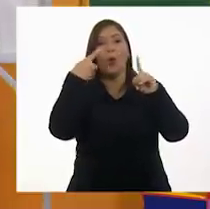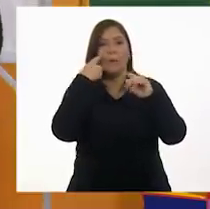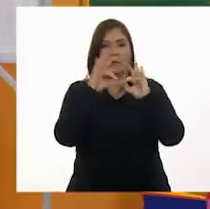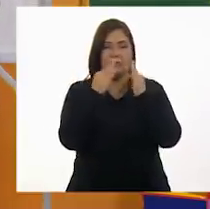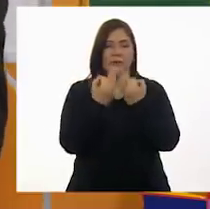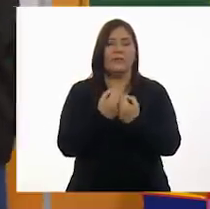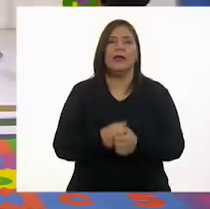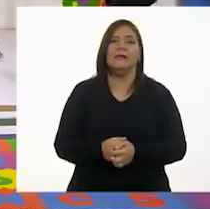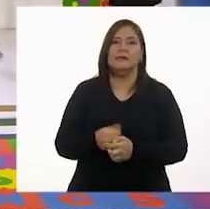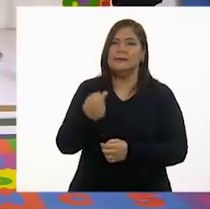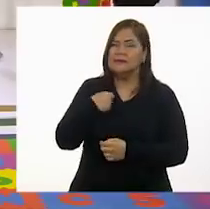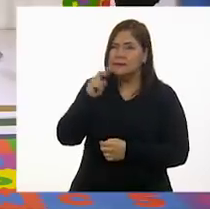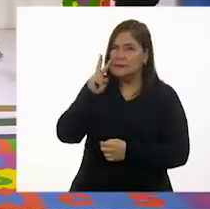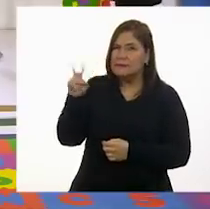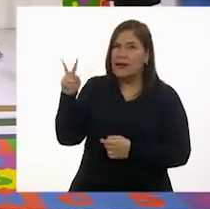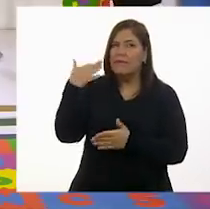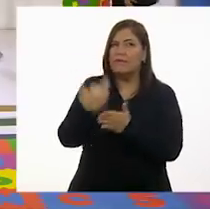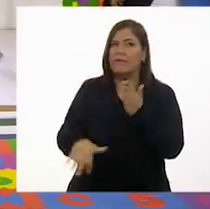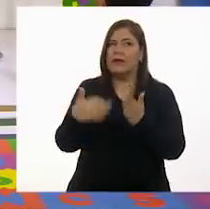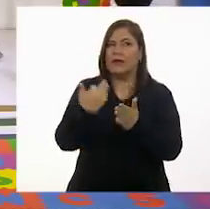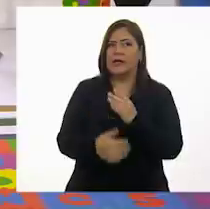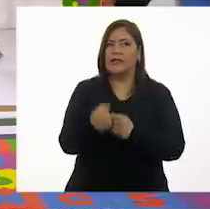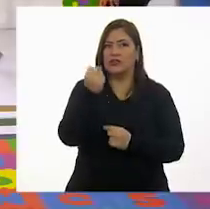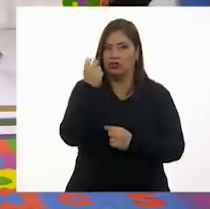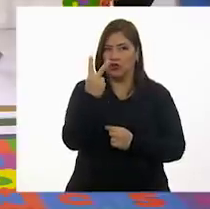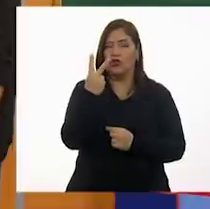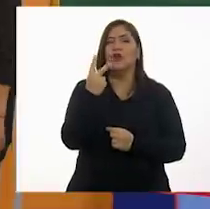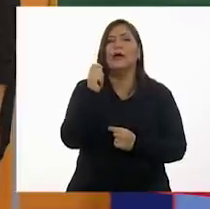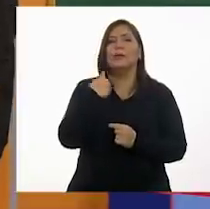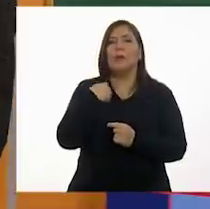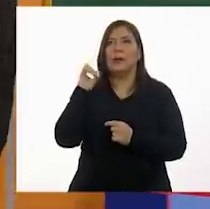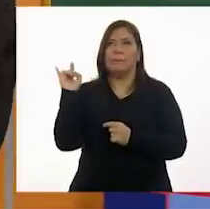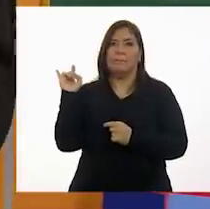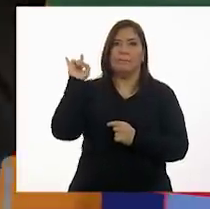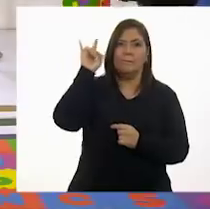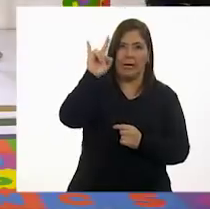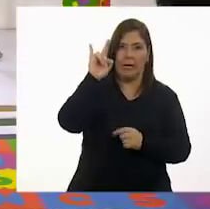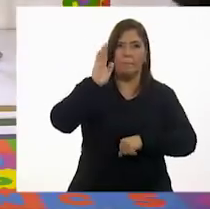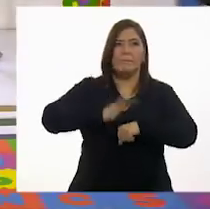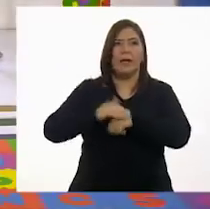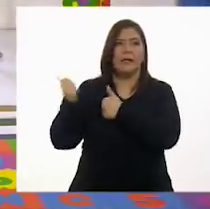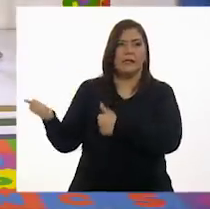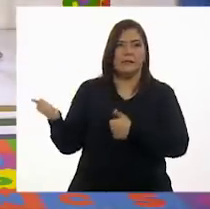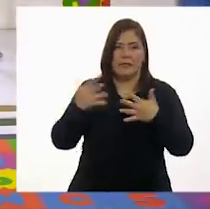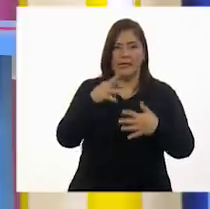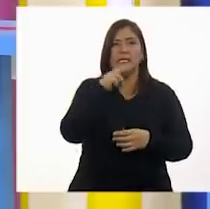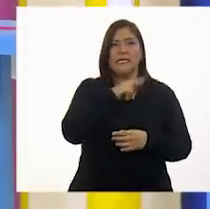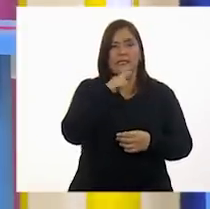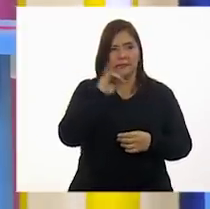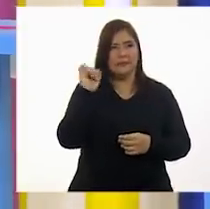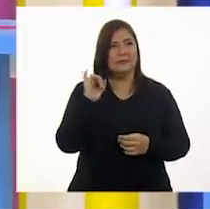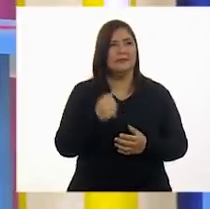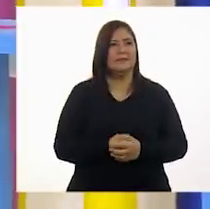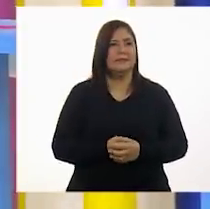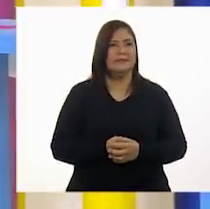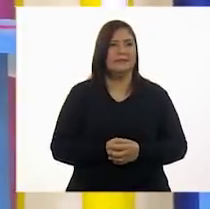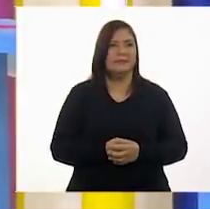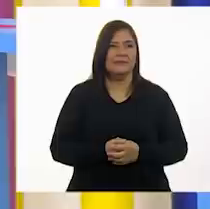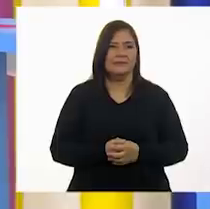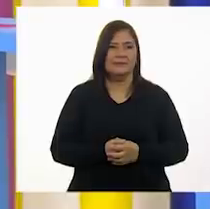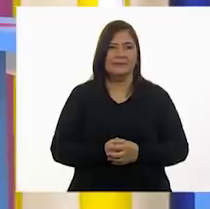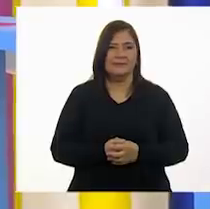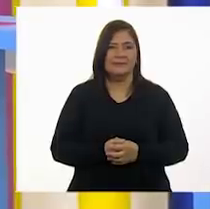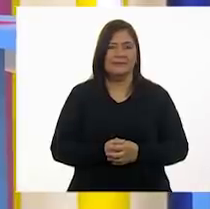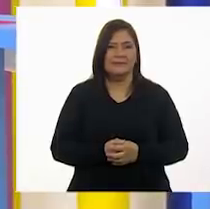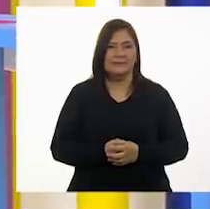yo veo que quedan dos, entonces voy a ir por otra cartulina para poner esa figura. Ah, me parece, ¿te parece? Muy bien. Corre, corre, corre. Vamos a voy esperar a Pilar para